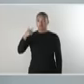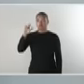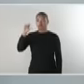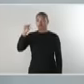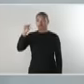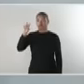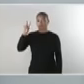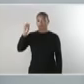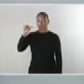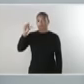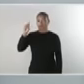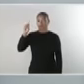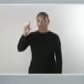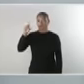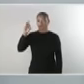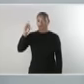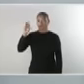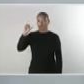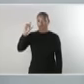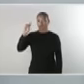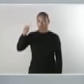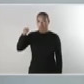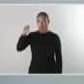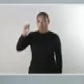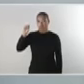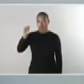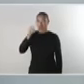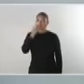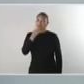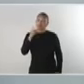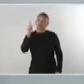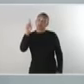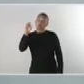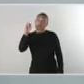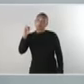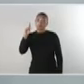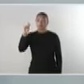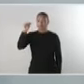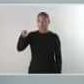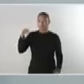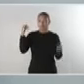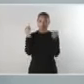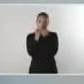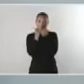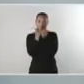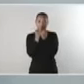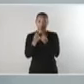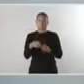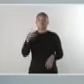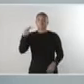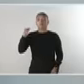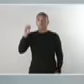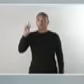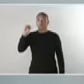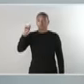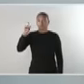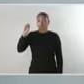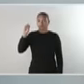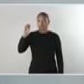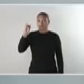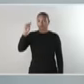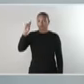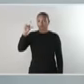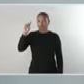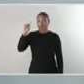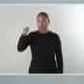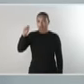Ahora les voy a decir y a demostrar que el pri Y el pan son lo mismo en movimiento ciudadano nos opusimos al incremento del